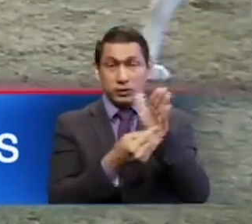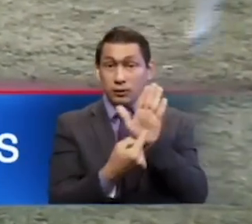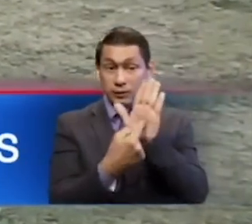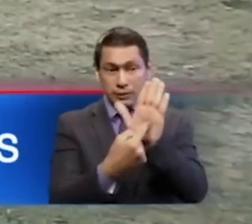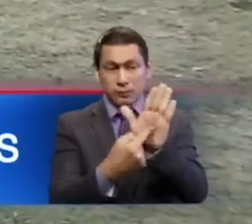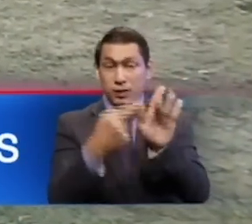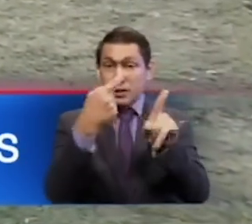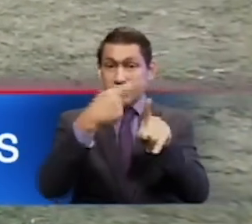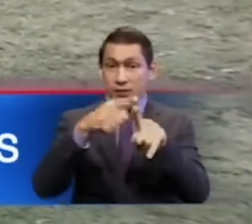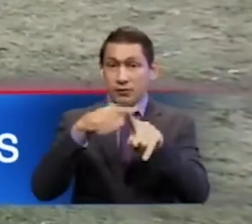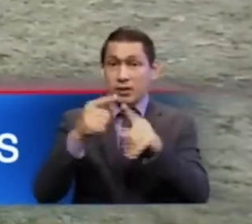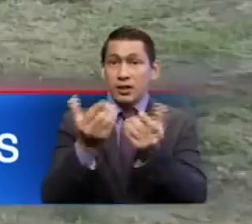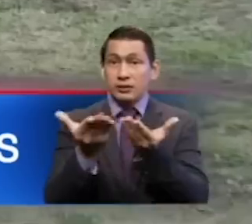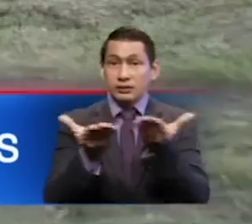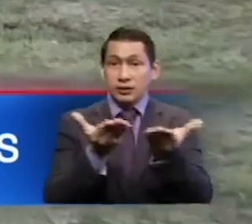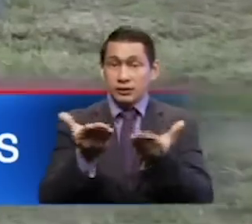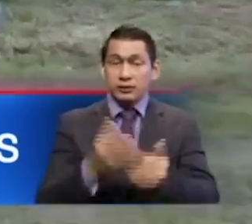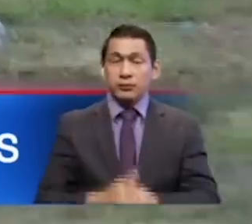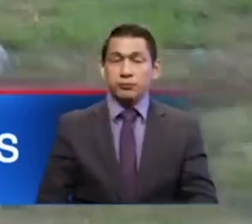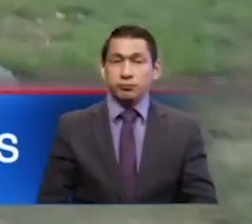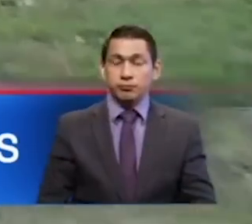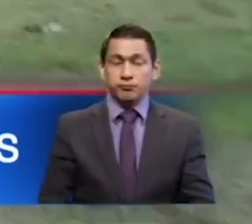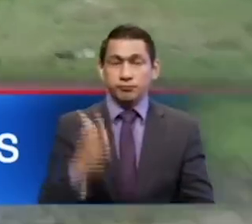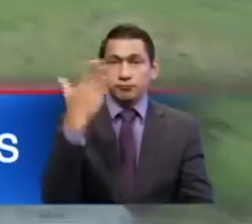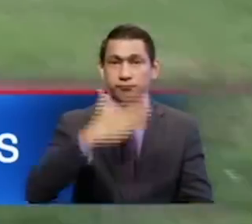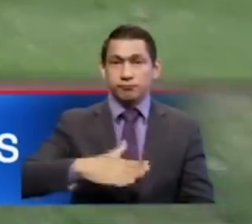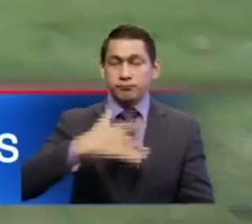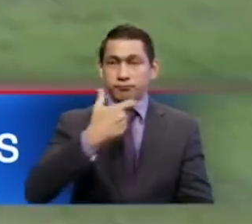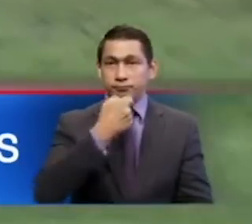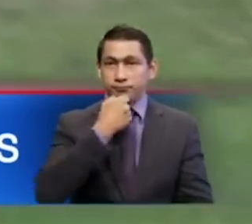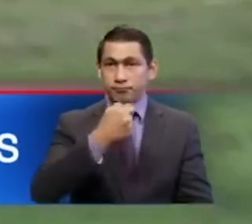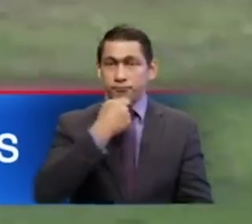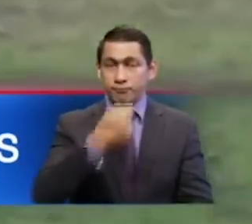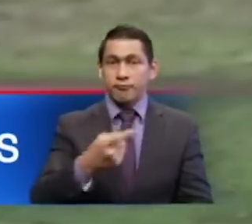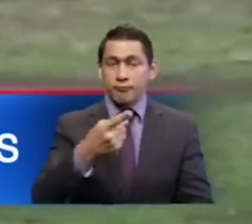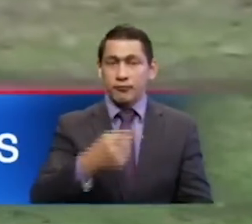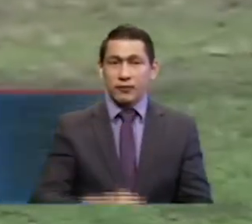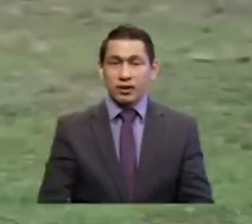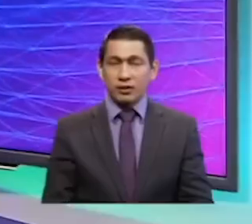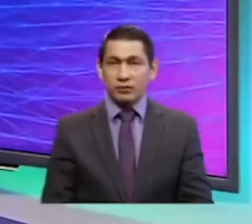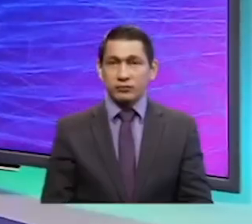que destinan para sus consentidos. Ailis Morán, TC Televisión.